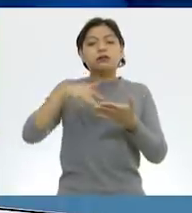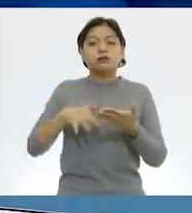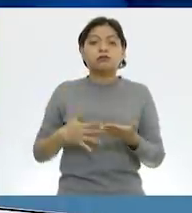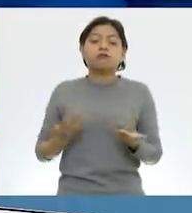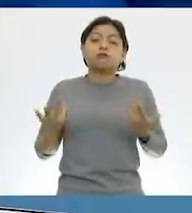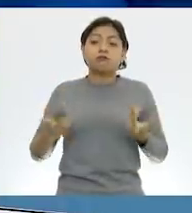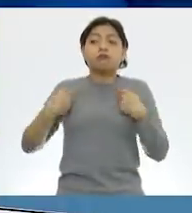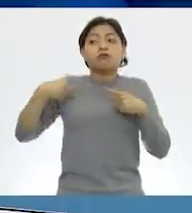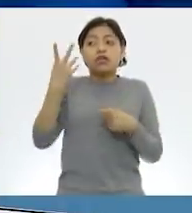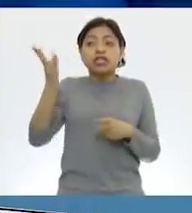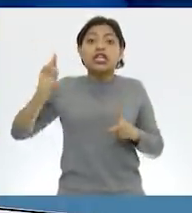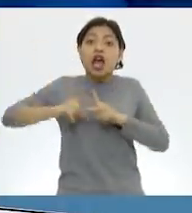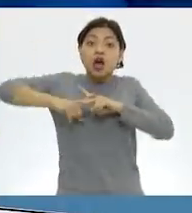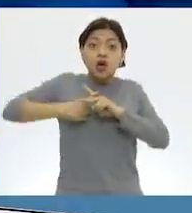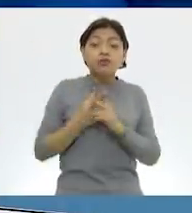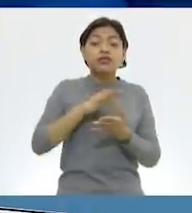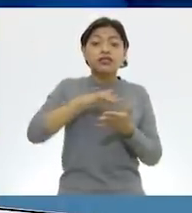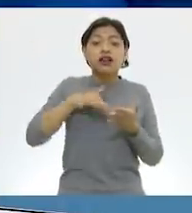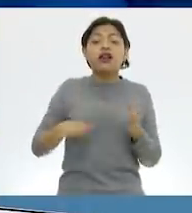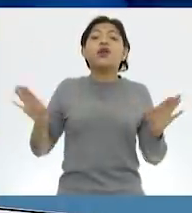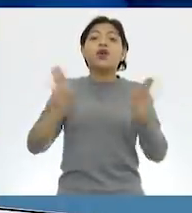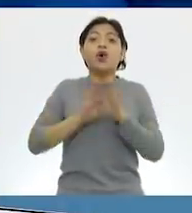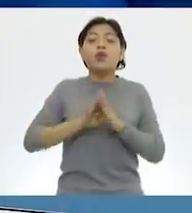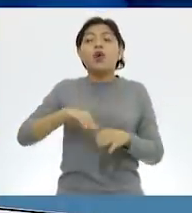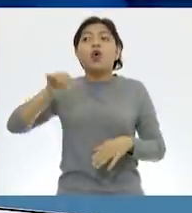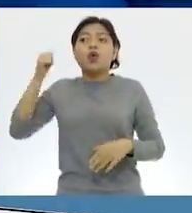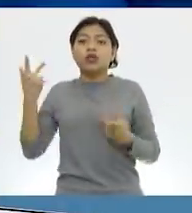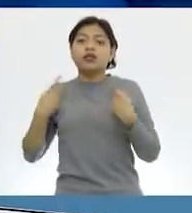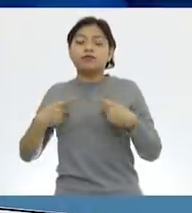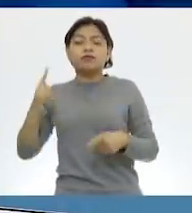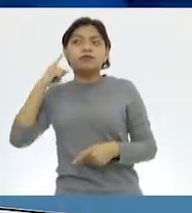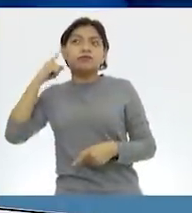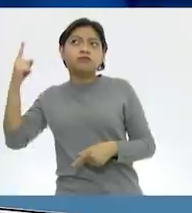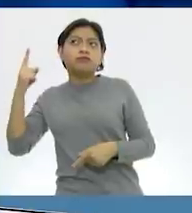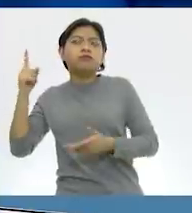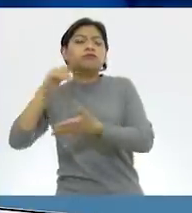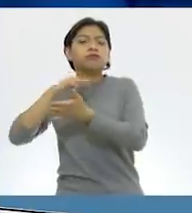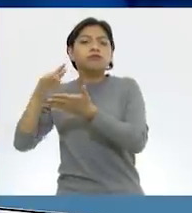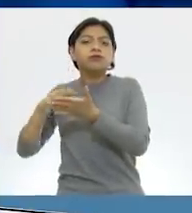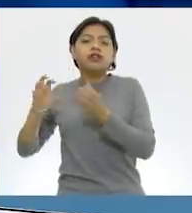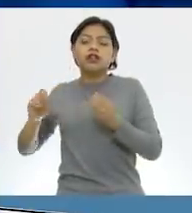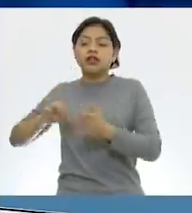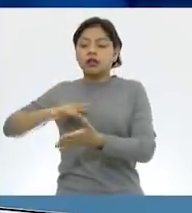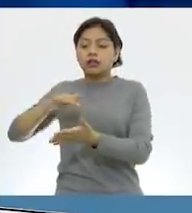personas comienza cuando alguien les lee y ven o escuchan la lectura de alguien más.